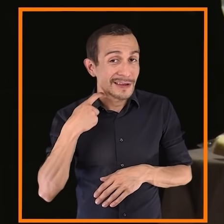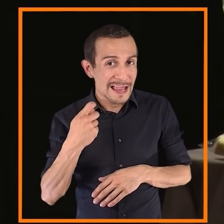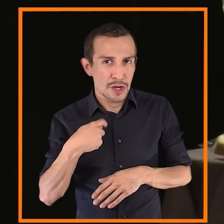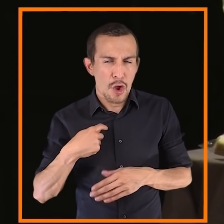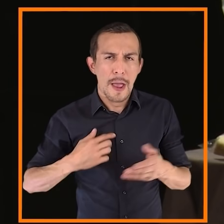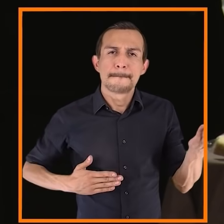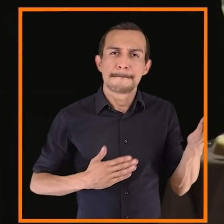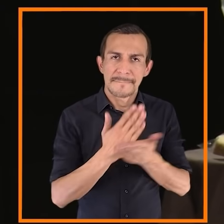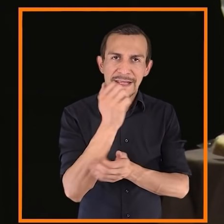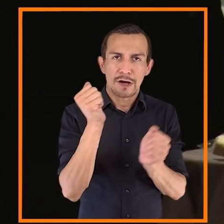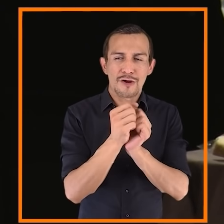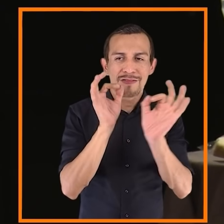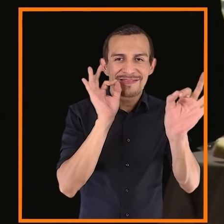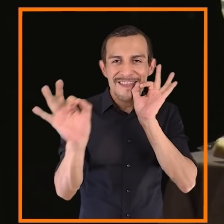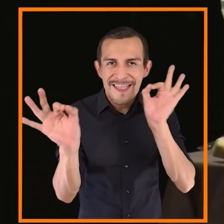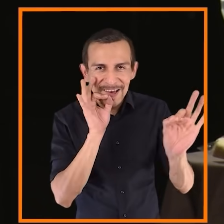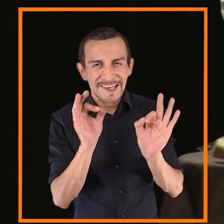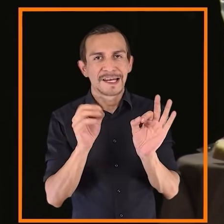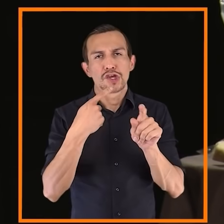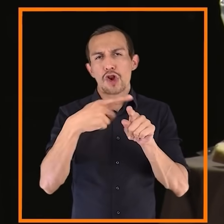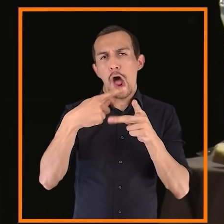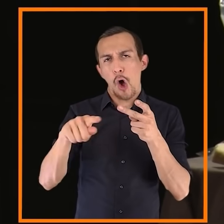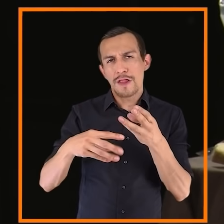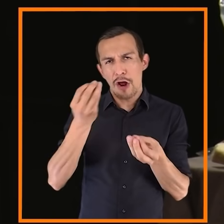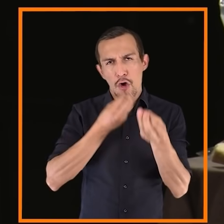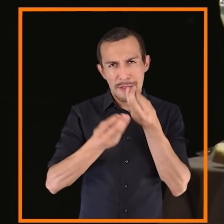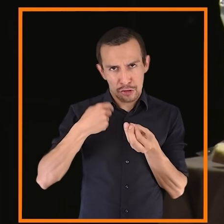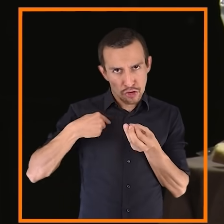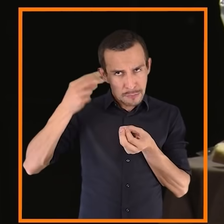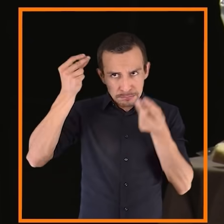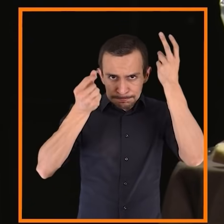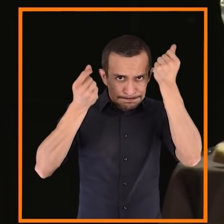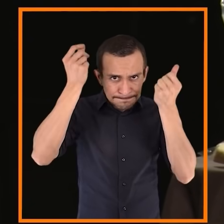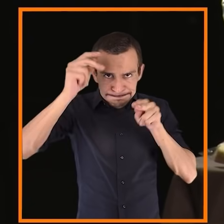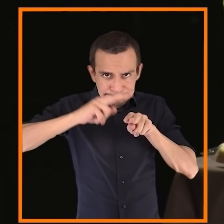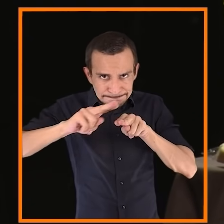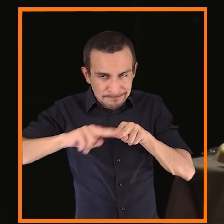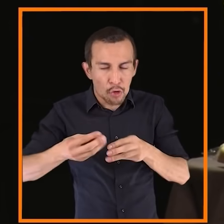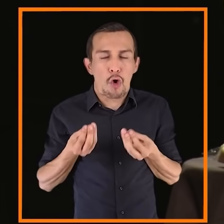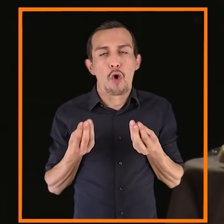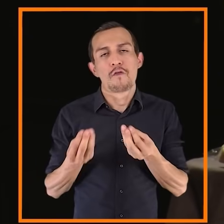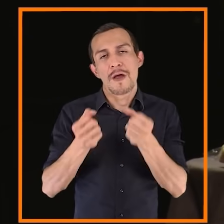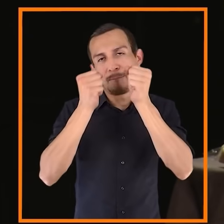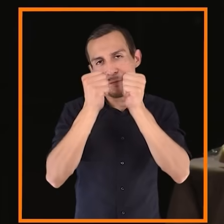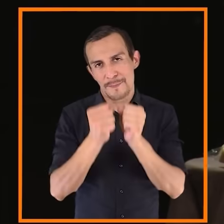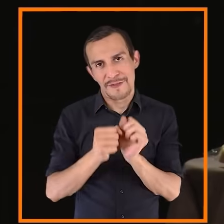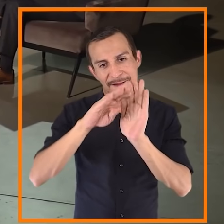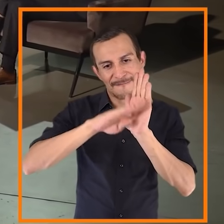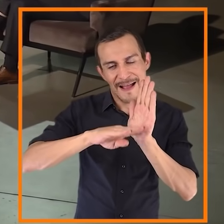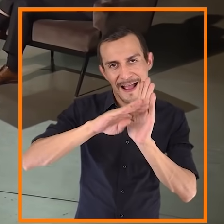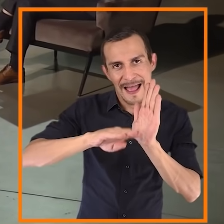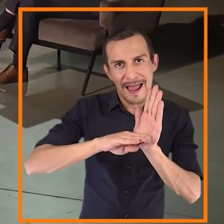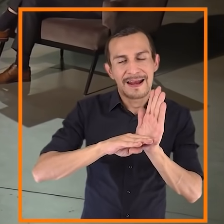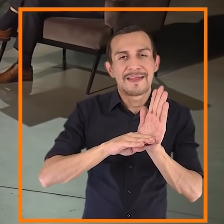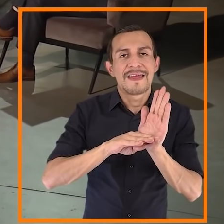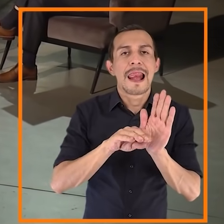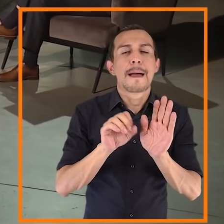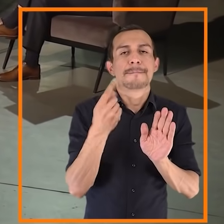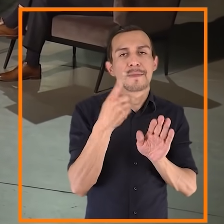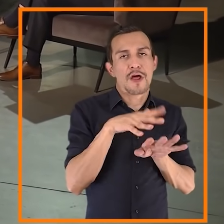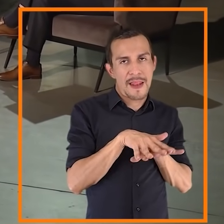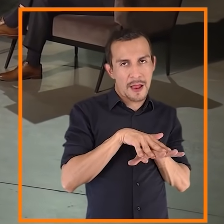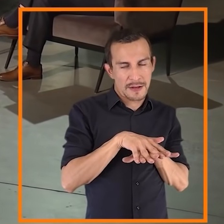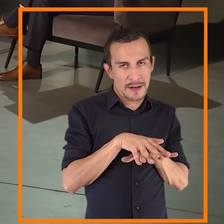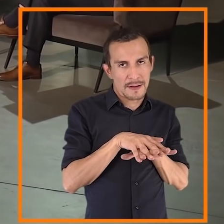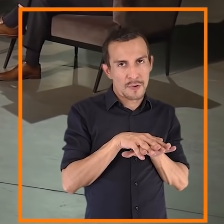al yo empezar con mis tallarines y el resto de los alimentos que yo estoy creando, obviamente voy a poder bajar el costo de la